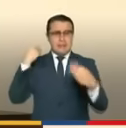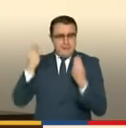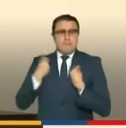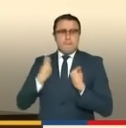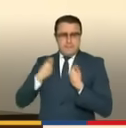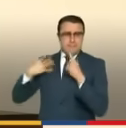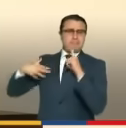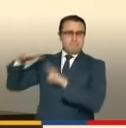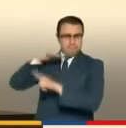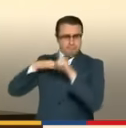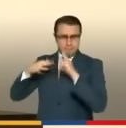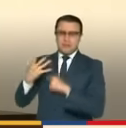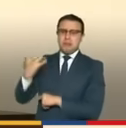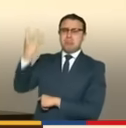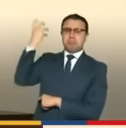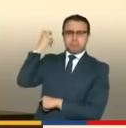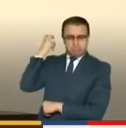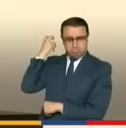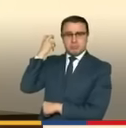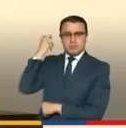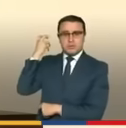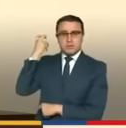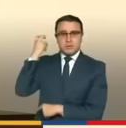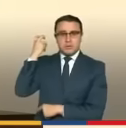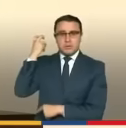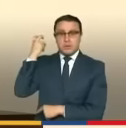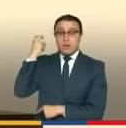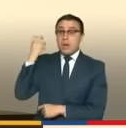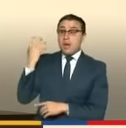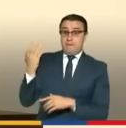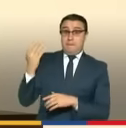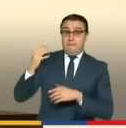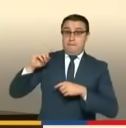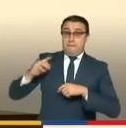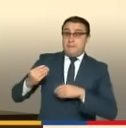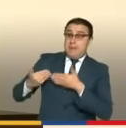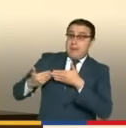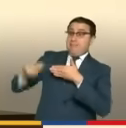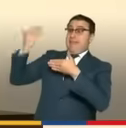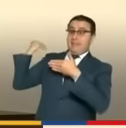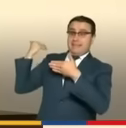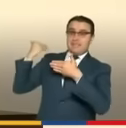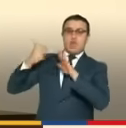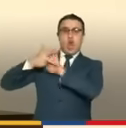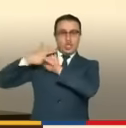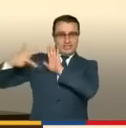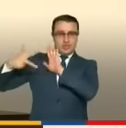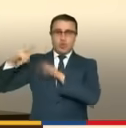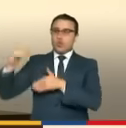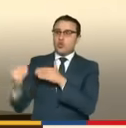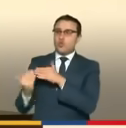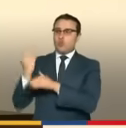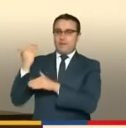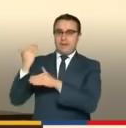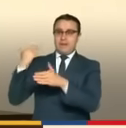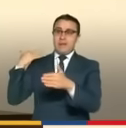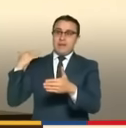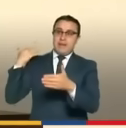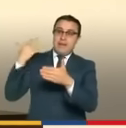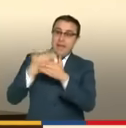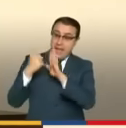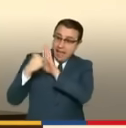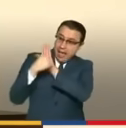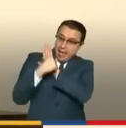época. Era un momento posconstituyente. Se usaban unos artículos transitorios